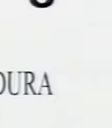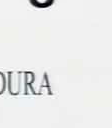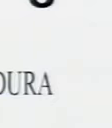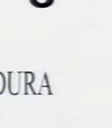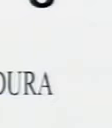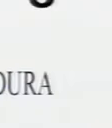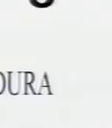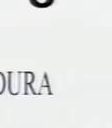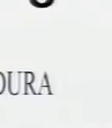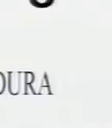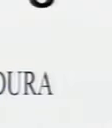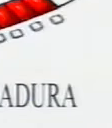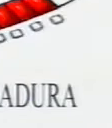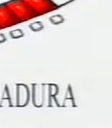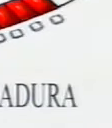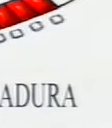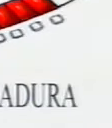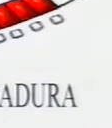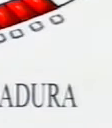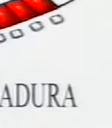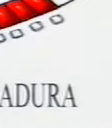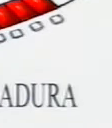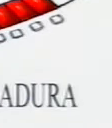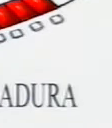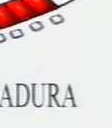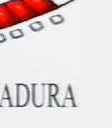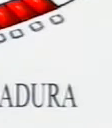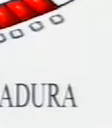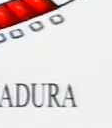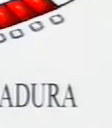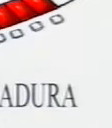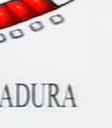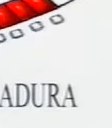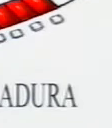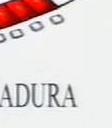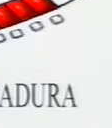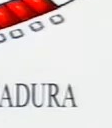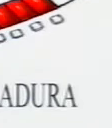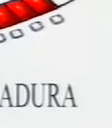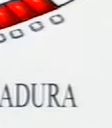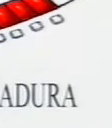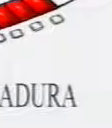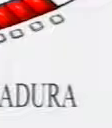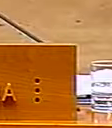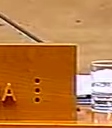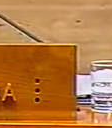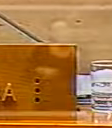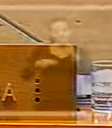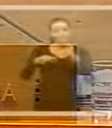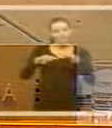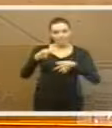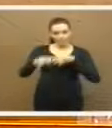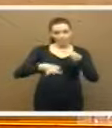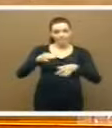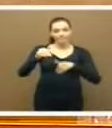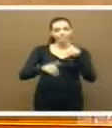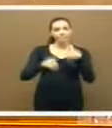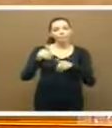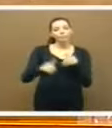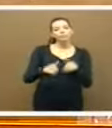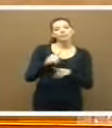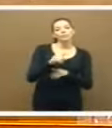3. Queda rechazado el conjunto de enmiendas. A continuación, señorías, someto a la consideración de la Cámara la enmienda número